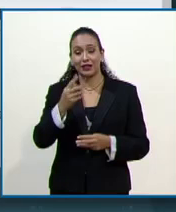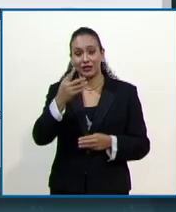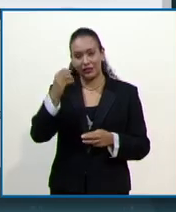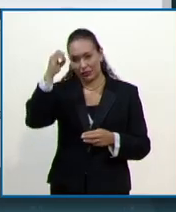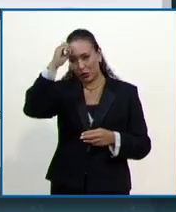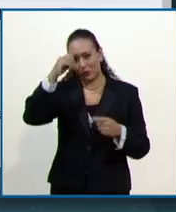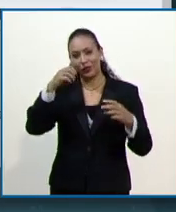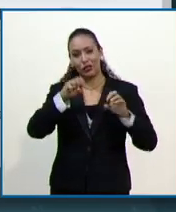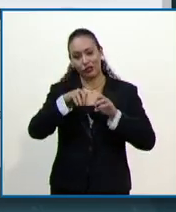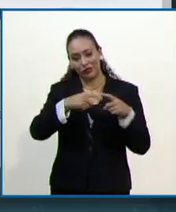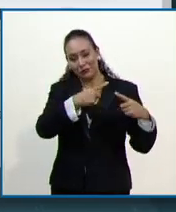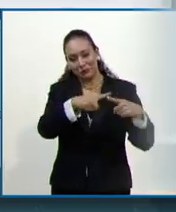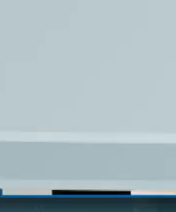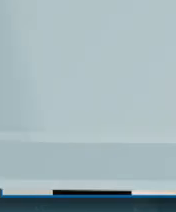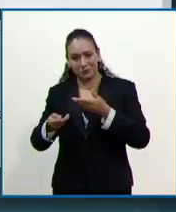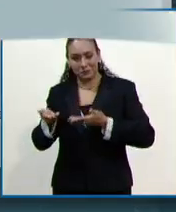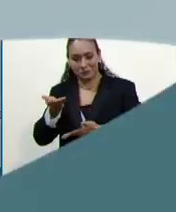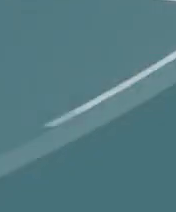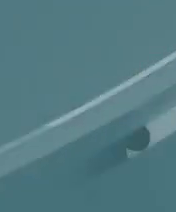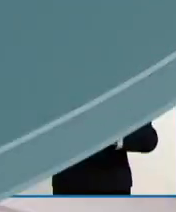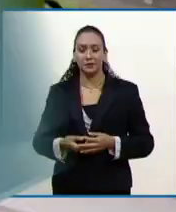tesis aisladas.